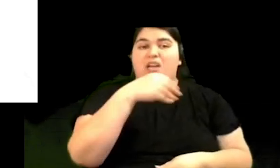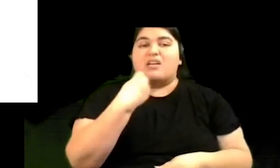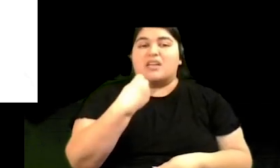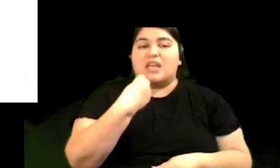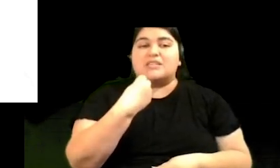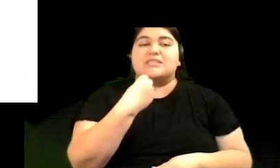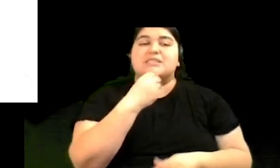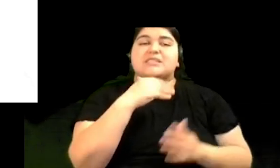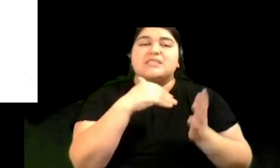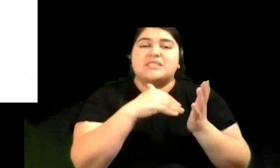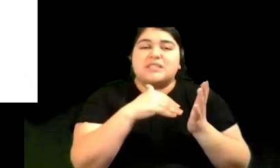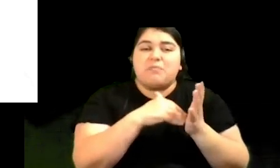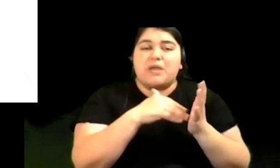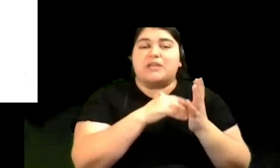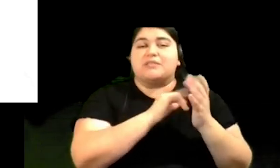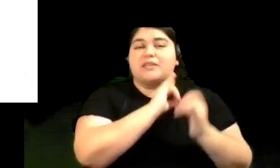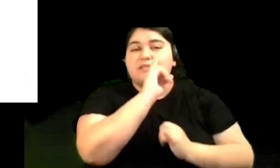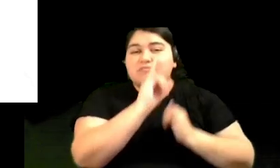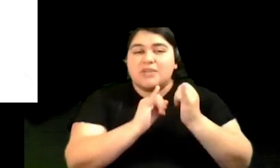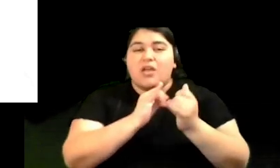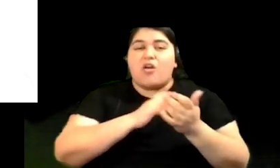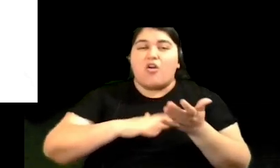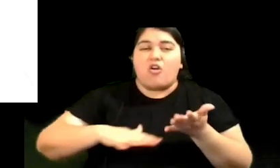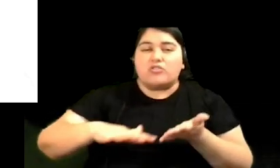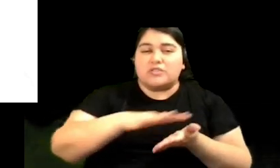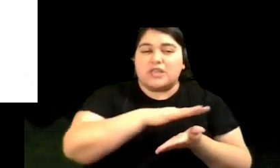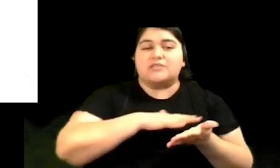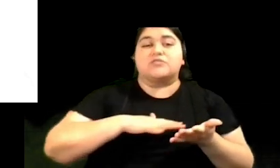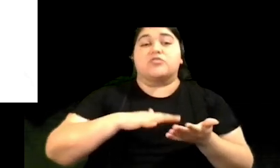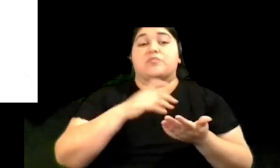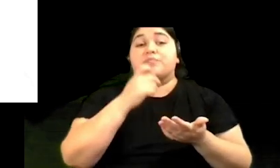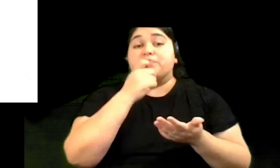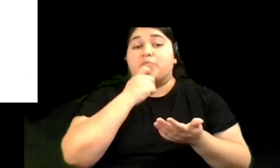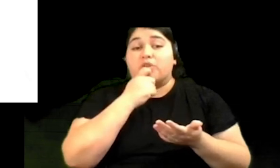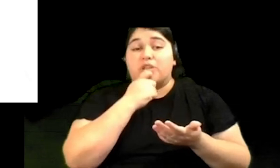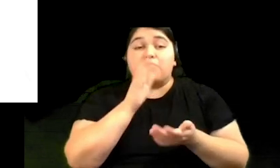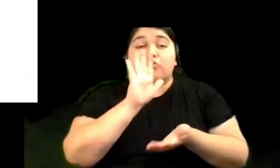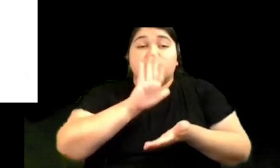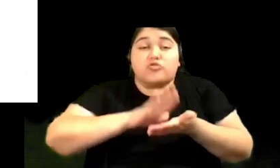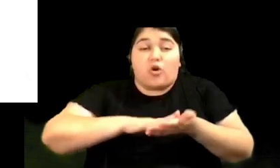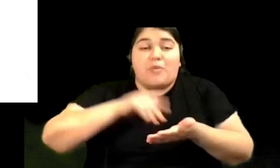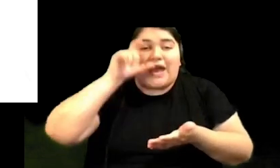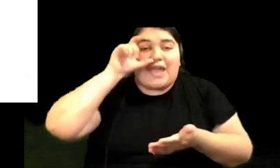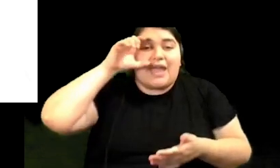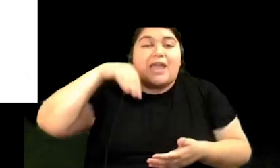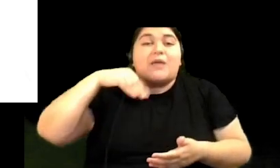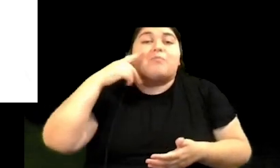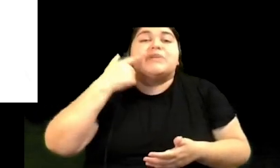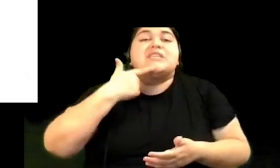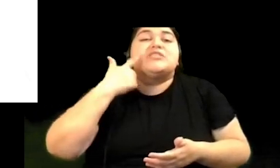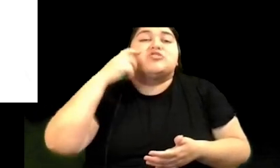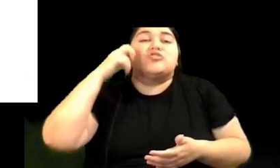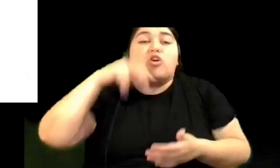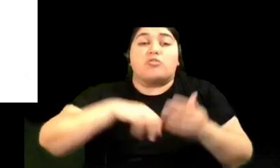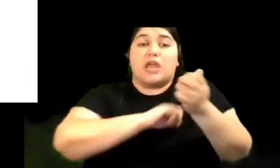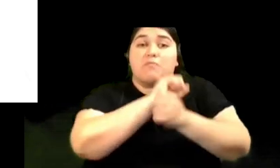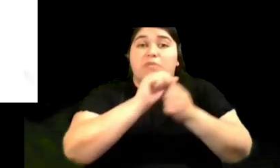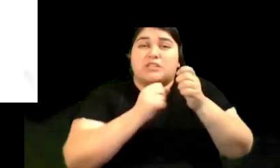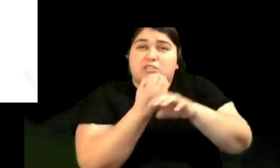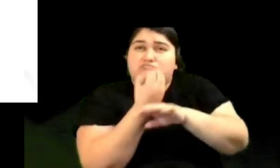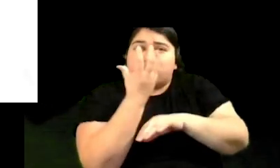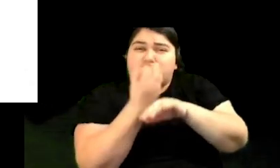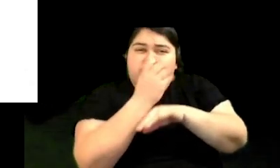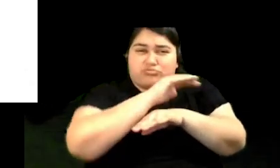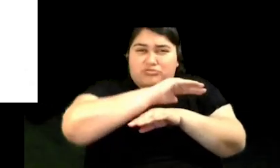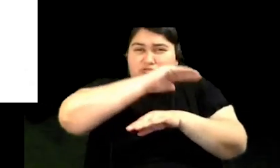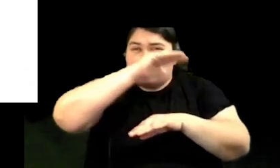dice el impuestos internos. Sobre las emisiones, el tema de las emisiones, obviamente tengan en cuenta que el problema